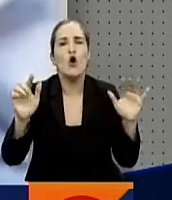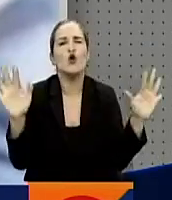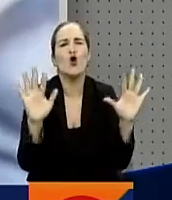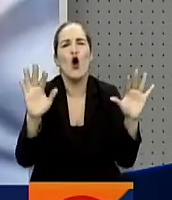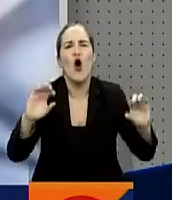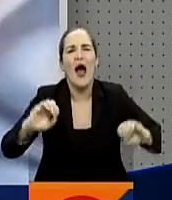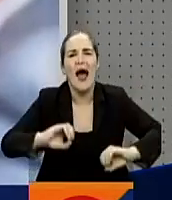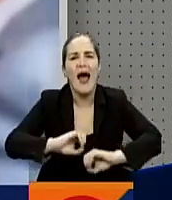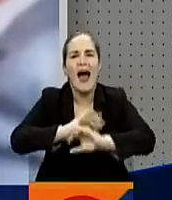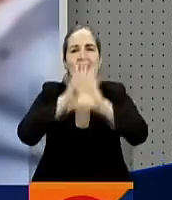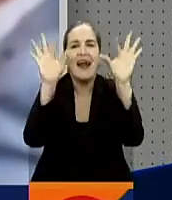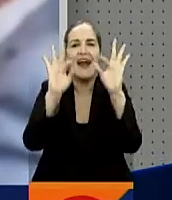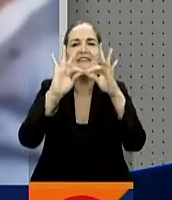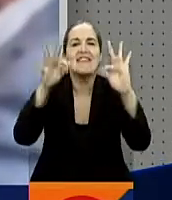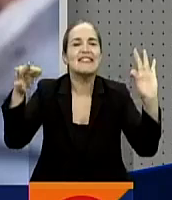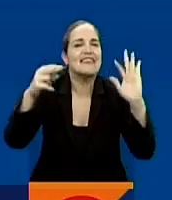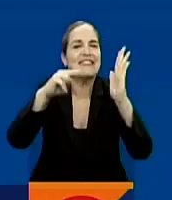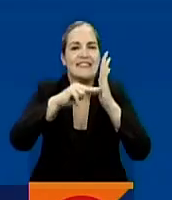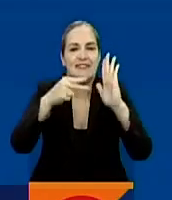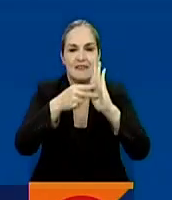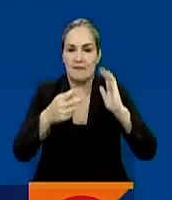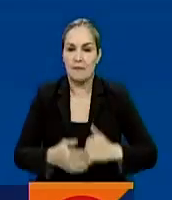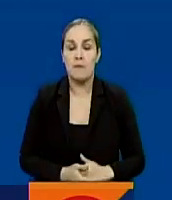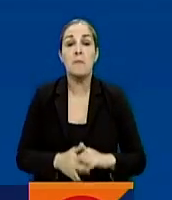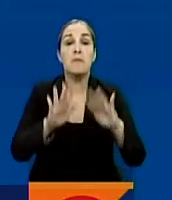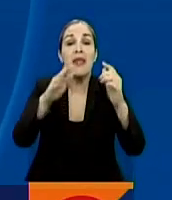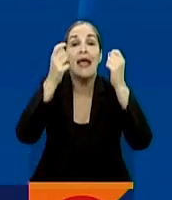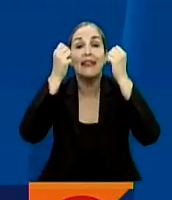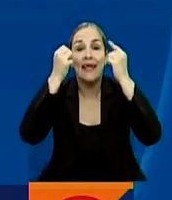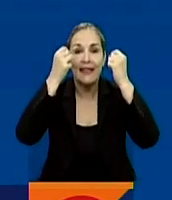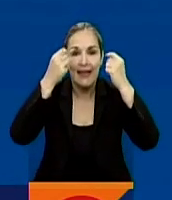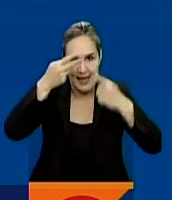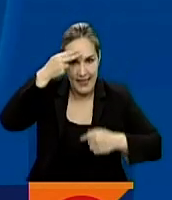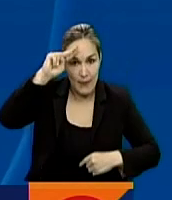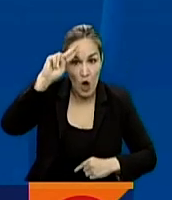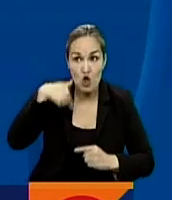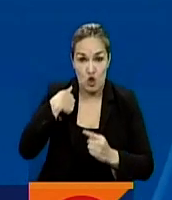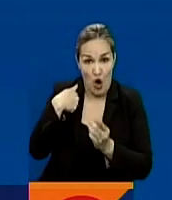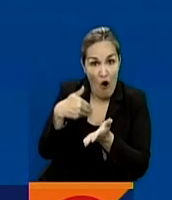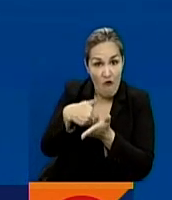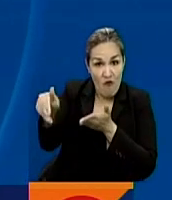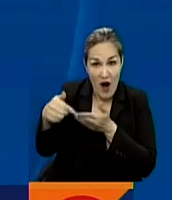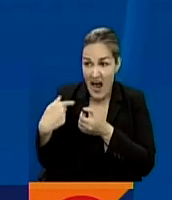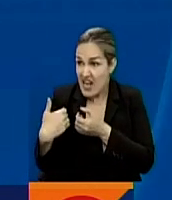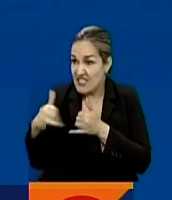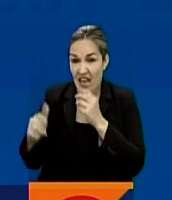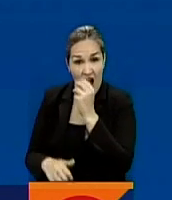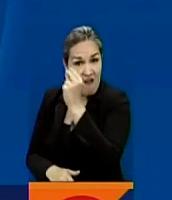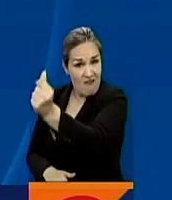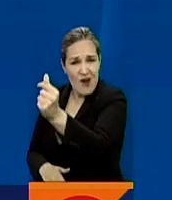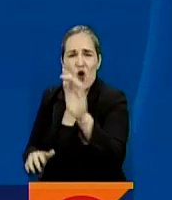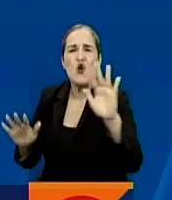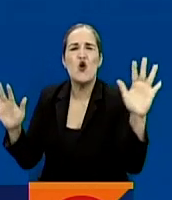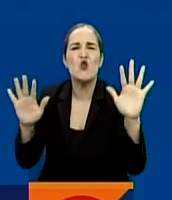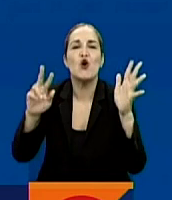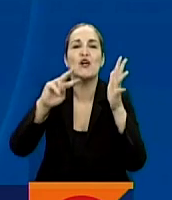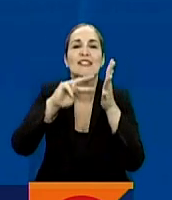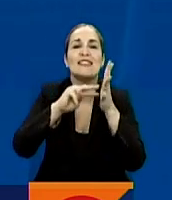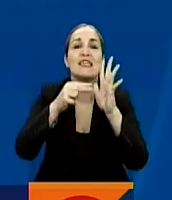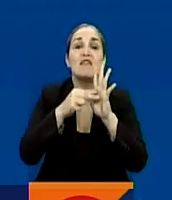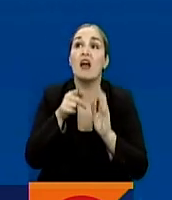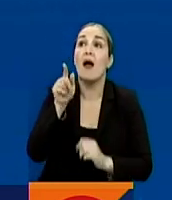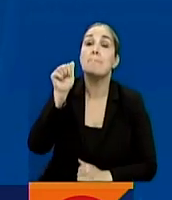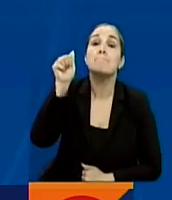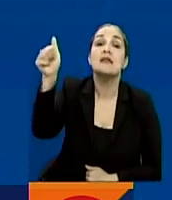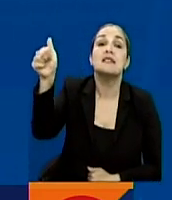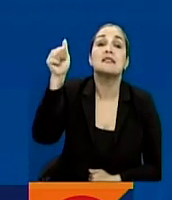canciller Leiva aclaró la situación diplomática entiéndase no he dicho que el embajador de Israel esté expulsado solo se aspira y se